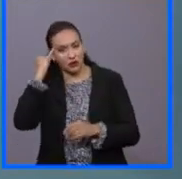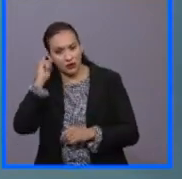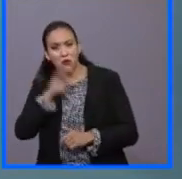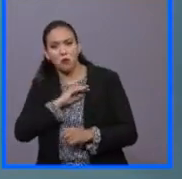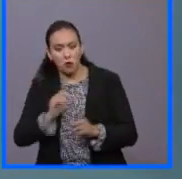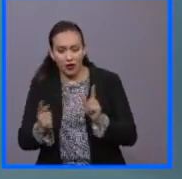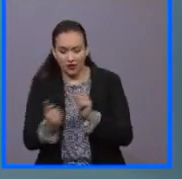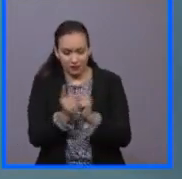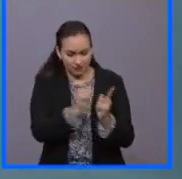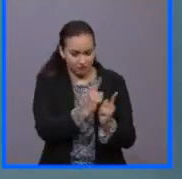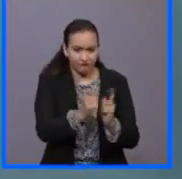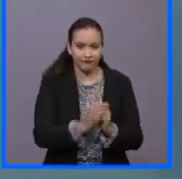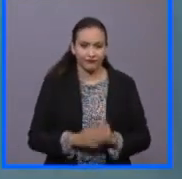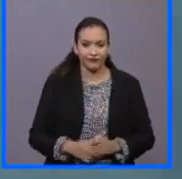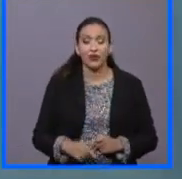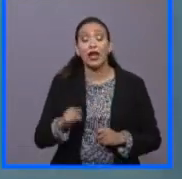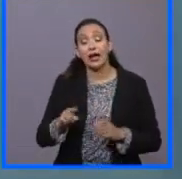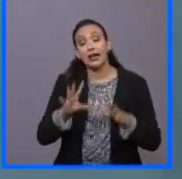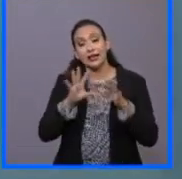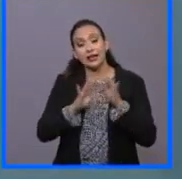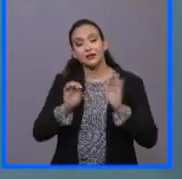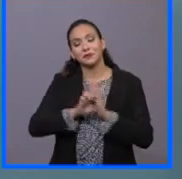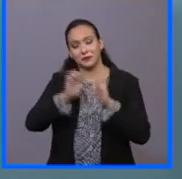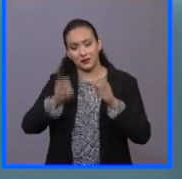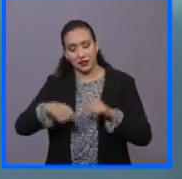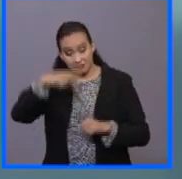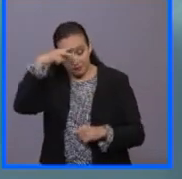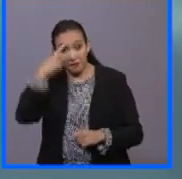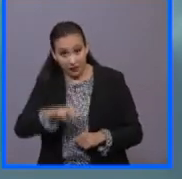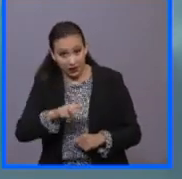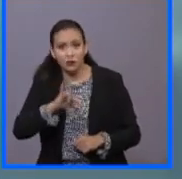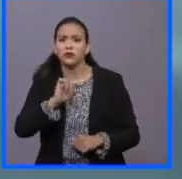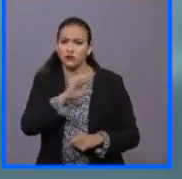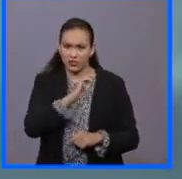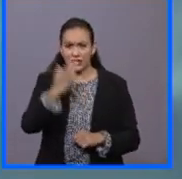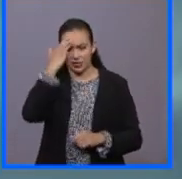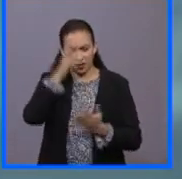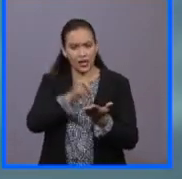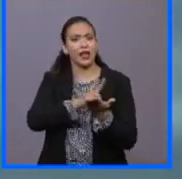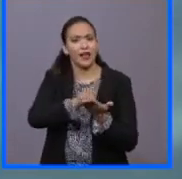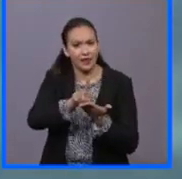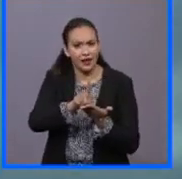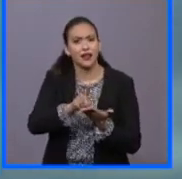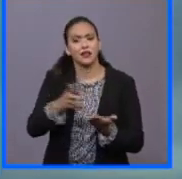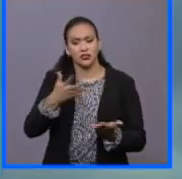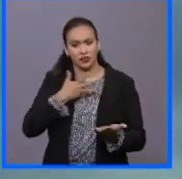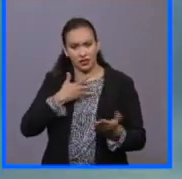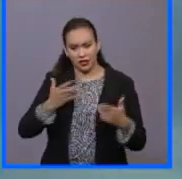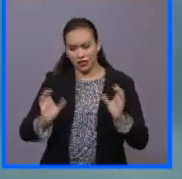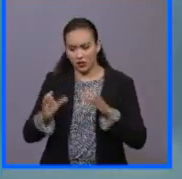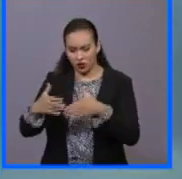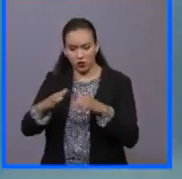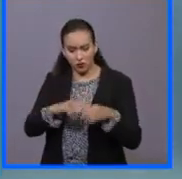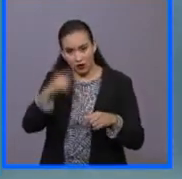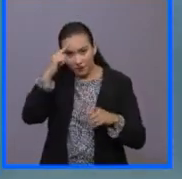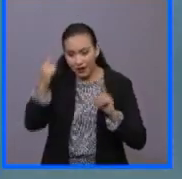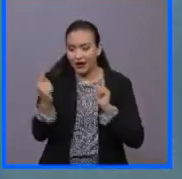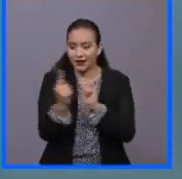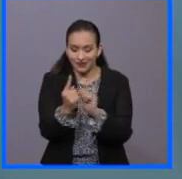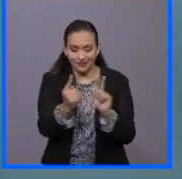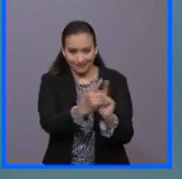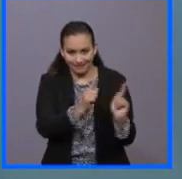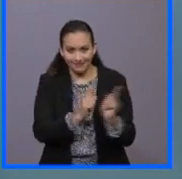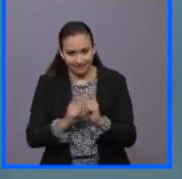comunidades indígenas, el cual relata cómo México ha reconocido este derecho para fortalecer a dicho sector de la